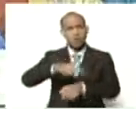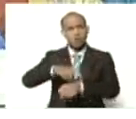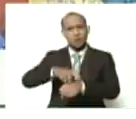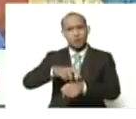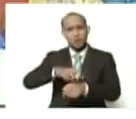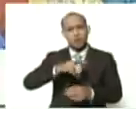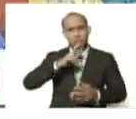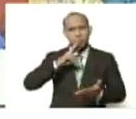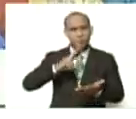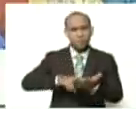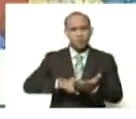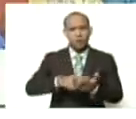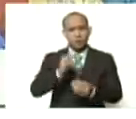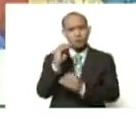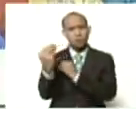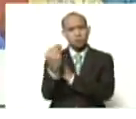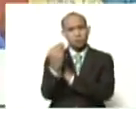cuidándonos.